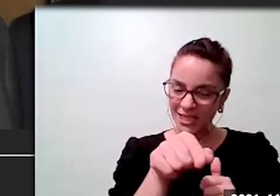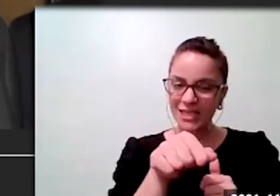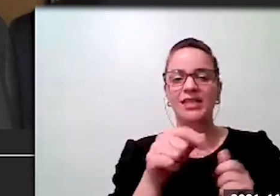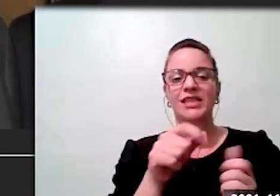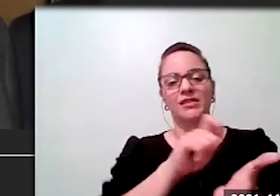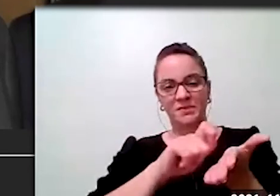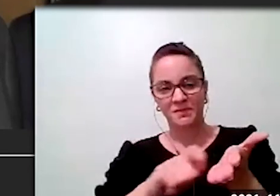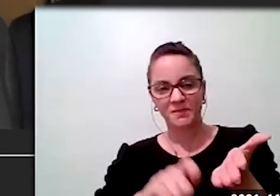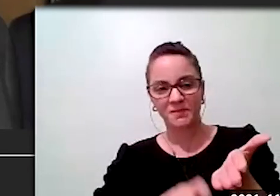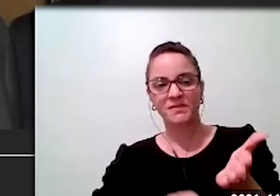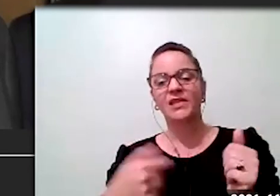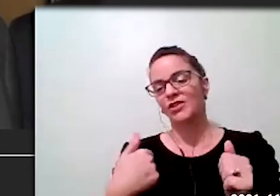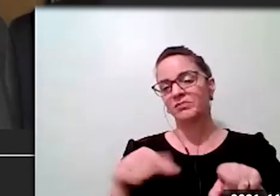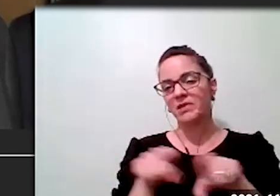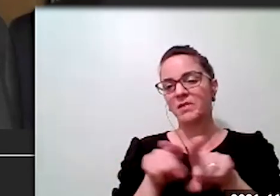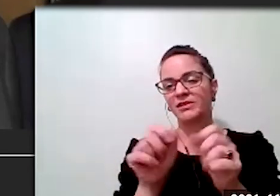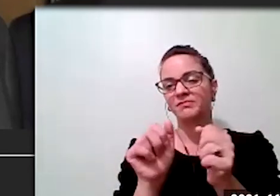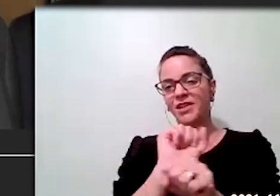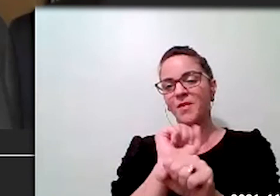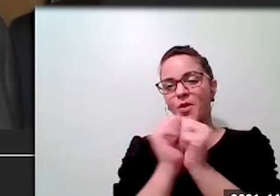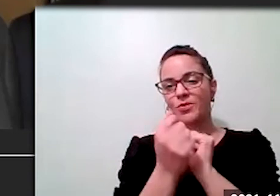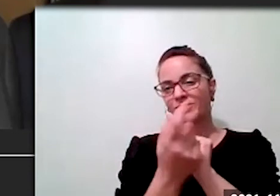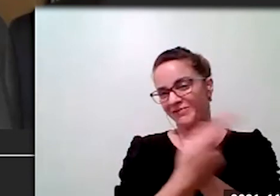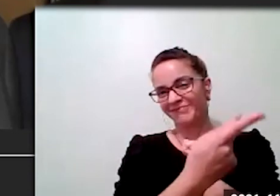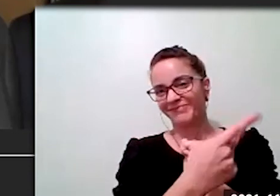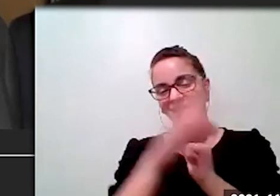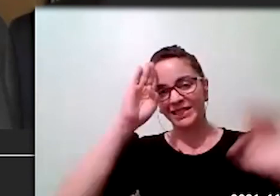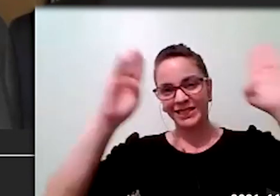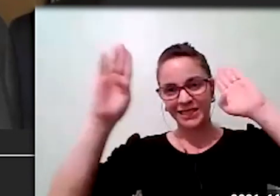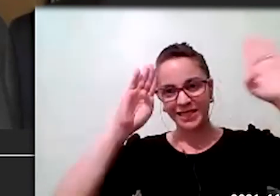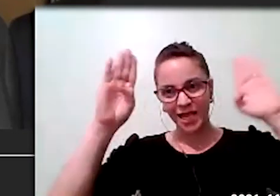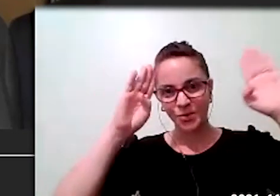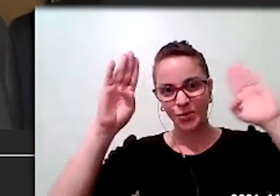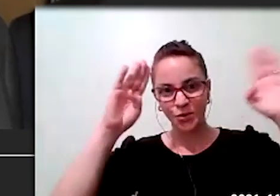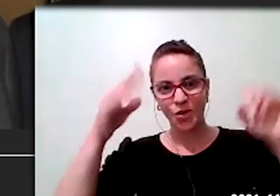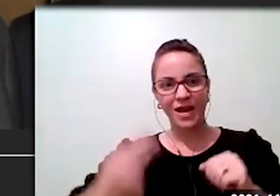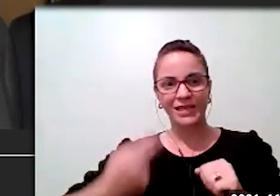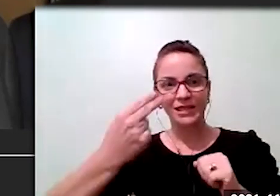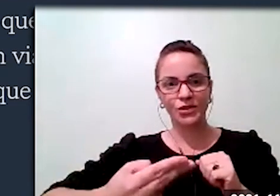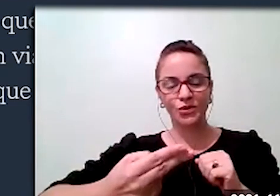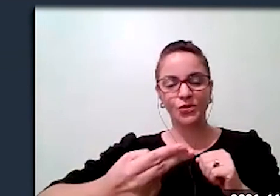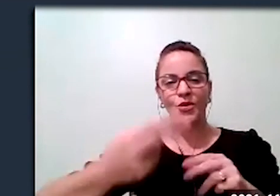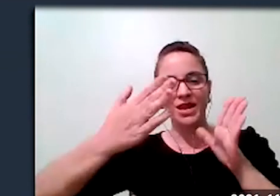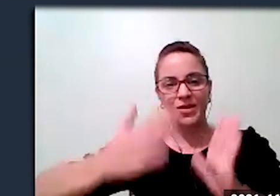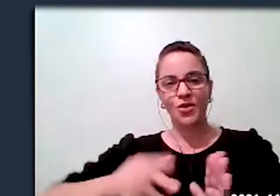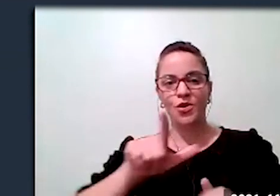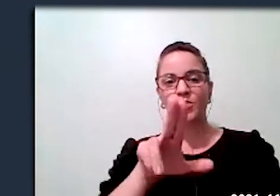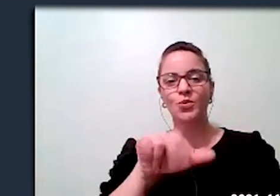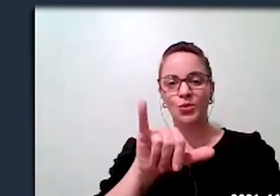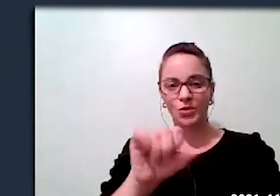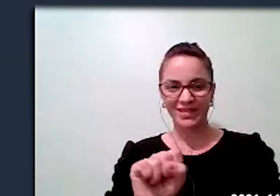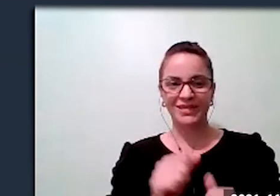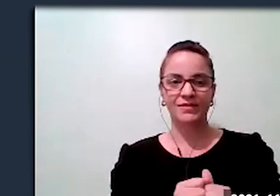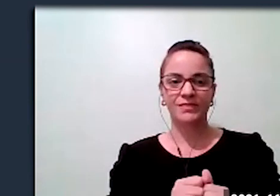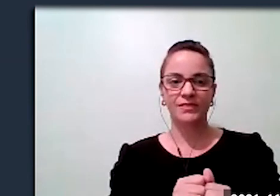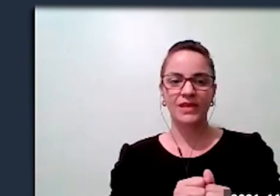en la que yo también colaboré. Vaya nuestro saludo al historiador Luis González Vales. El